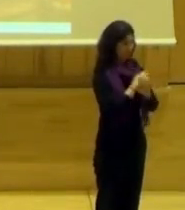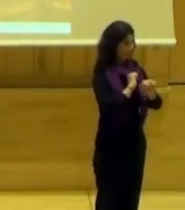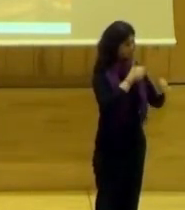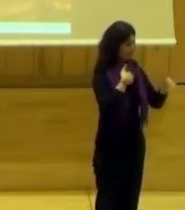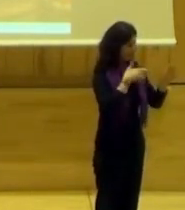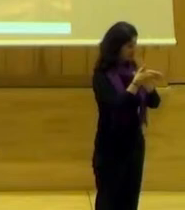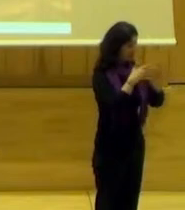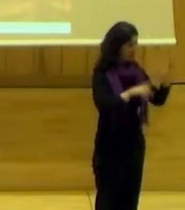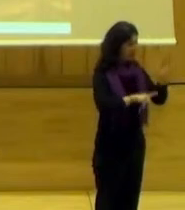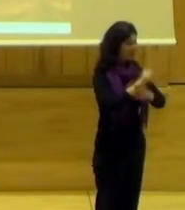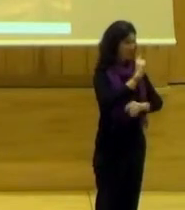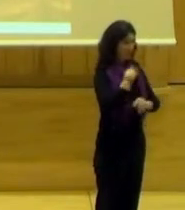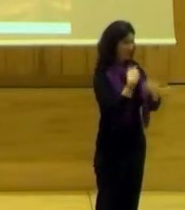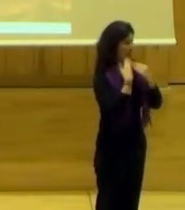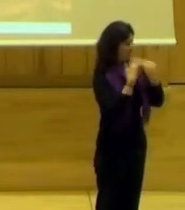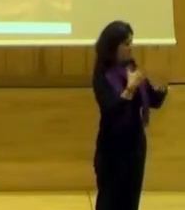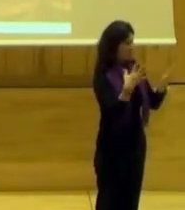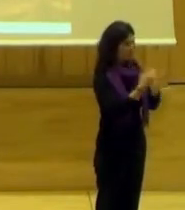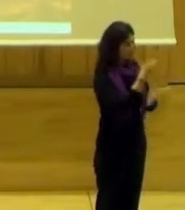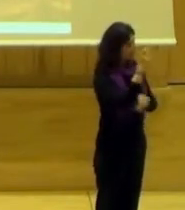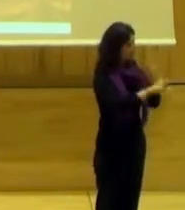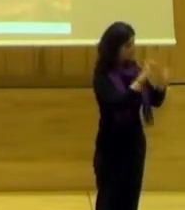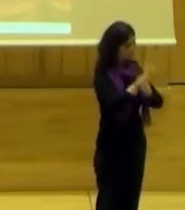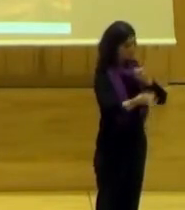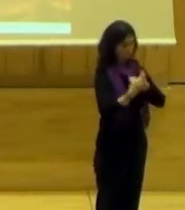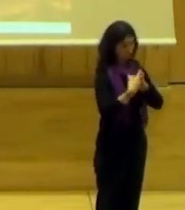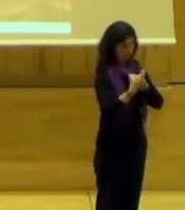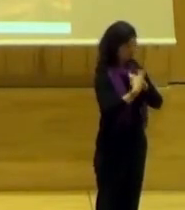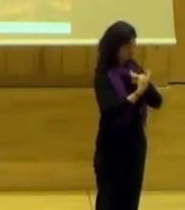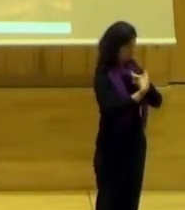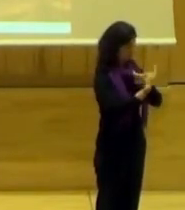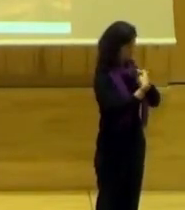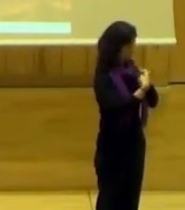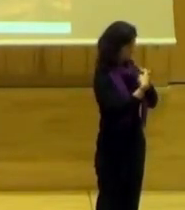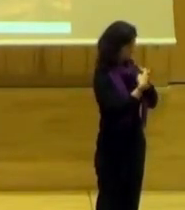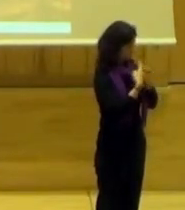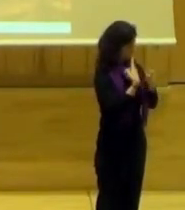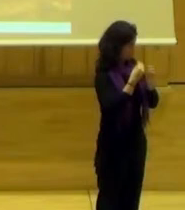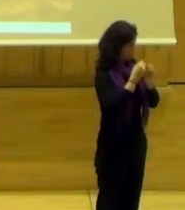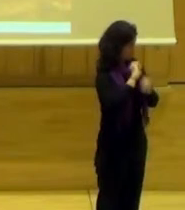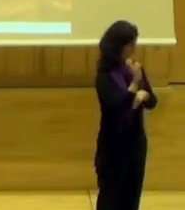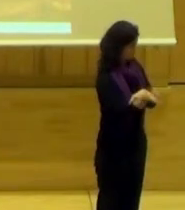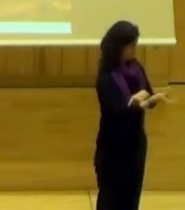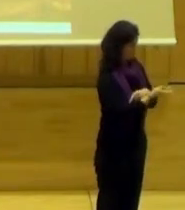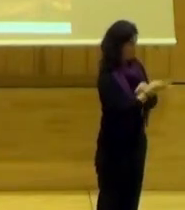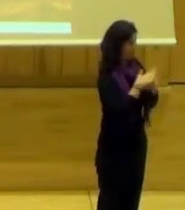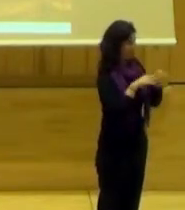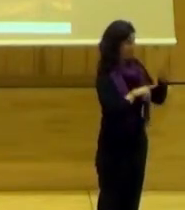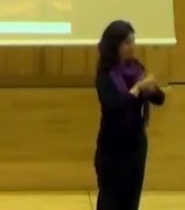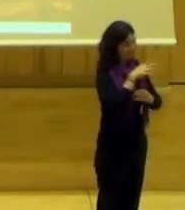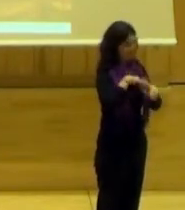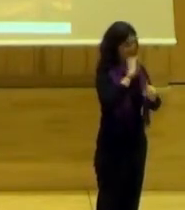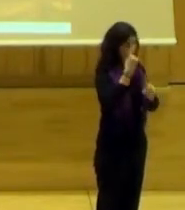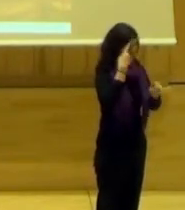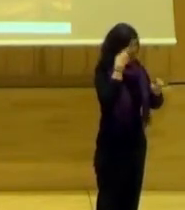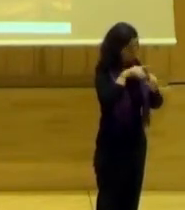explicarles todo el desarrollo, quisiera dar las gracias a todas aquellas personas que han participado de una u otra manera en el desarrollo, primero de la